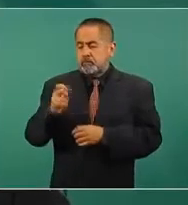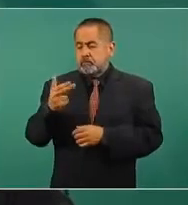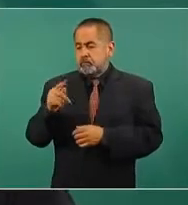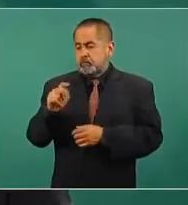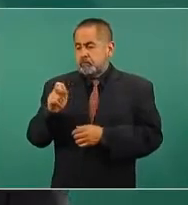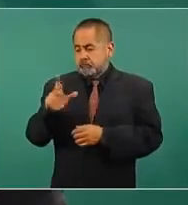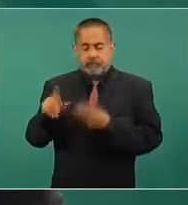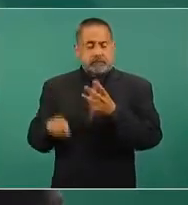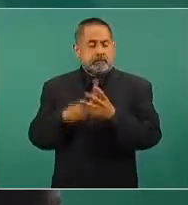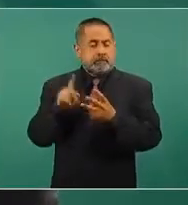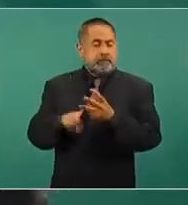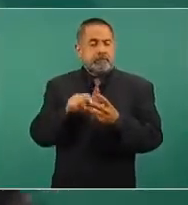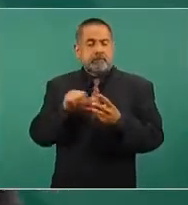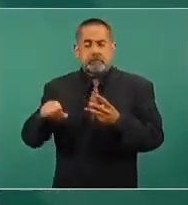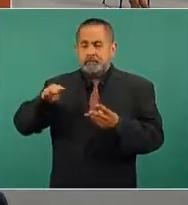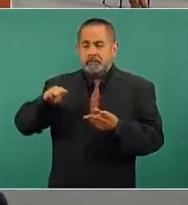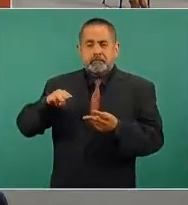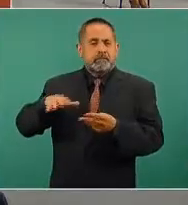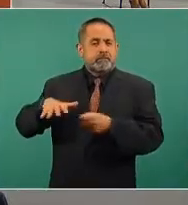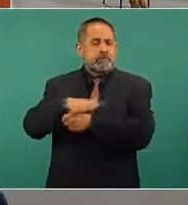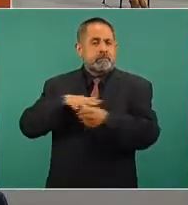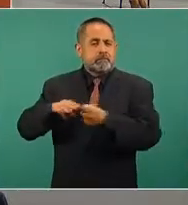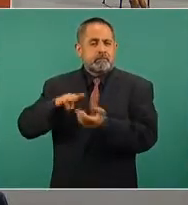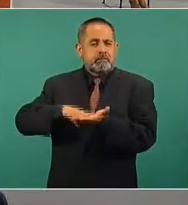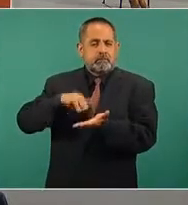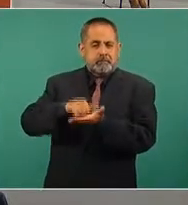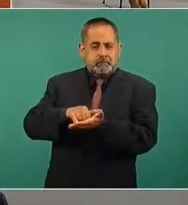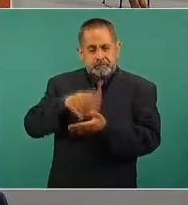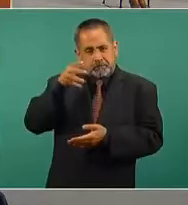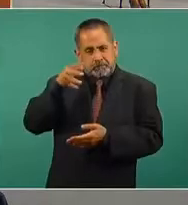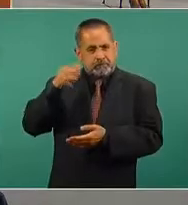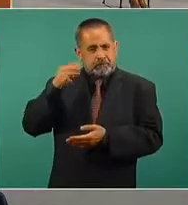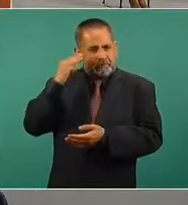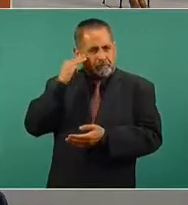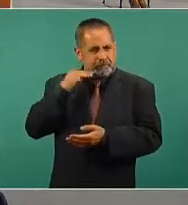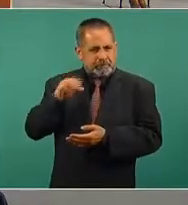Maya. Pueden ver que estamos trabajando en los mismos municipios